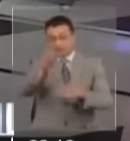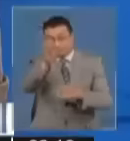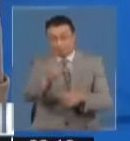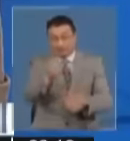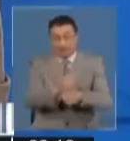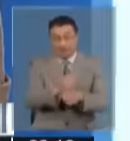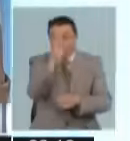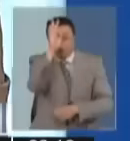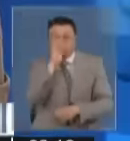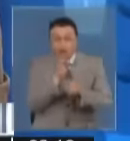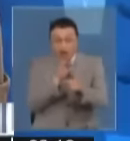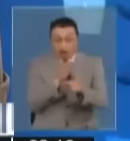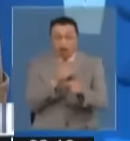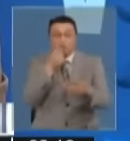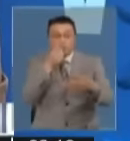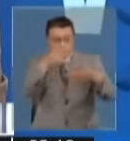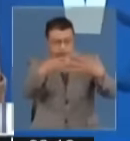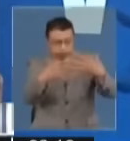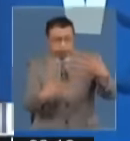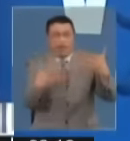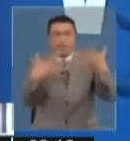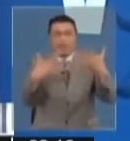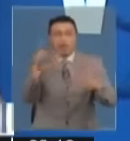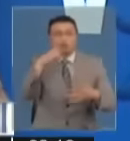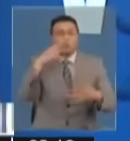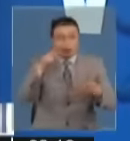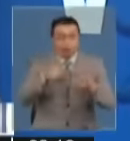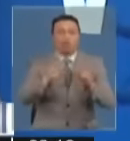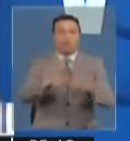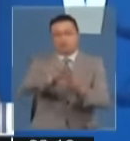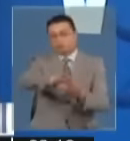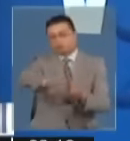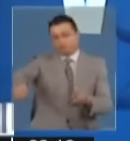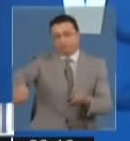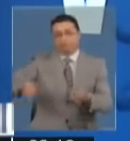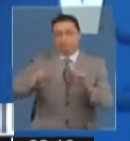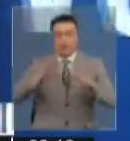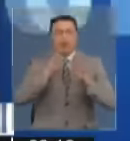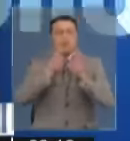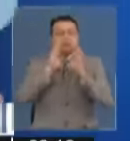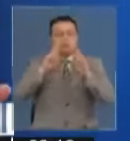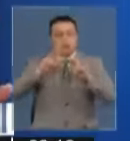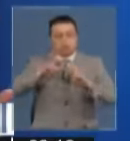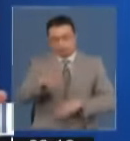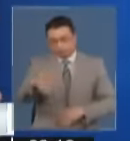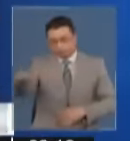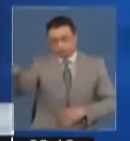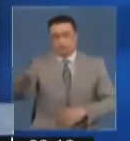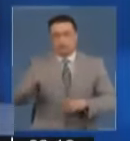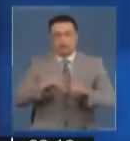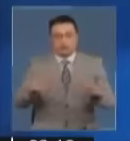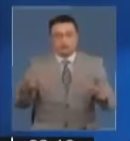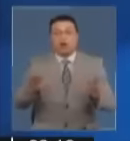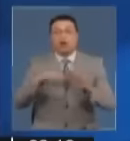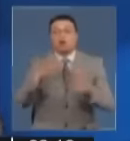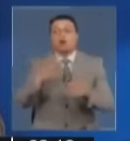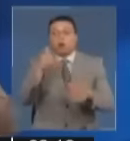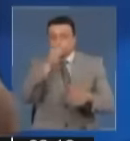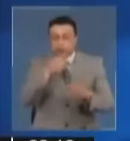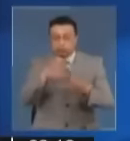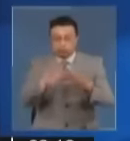aquel funcionario, sacarlo de ahí como para que sea más transparente y limpia la investigación. No vale la pena tenerlo ahí porque siempre se va a estar ensuciando. Quisiera